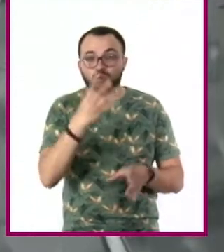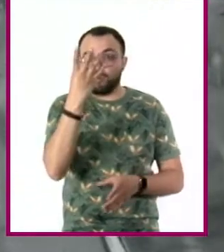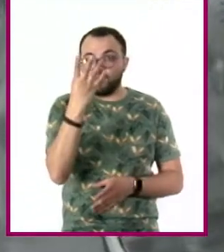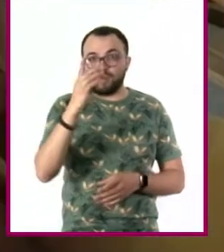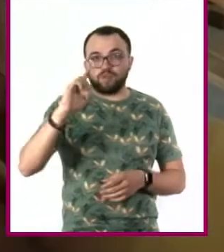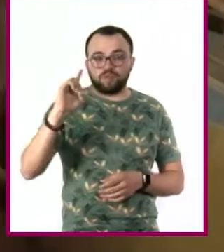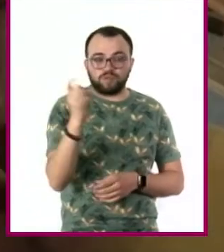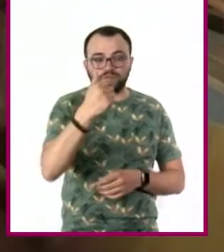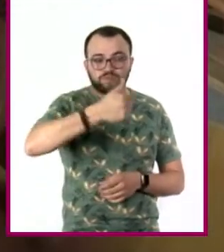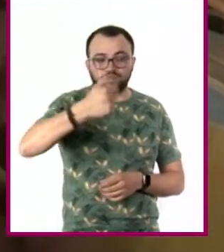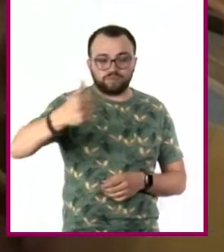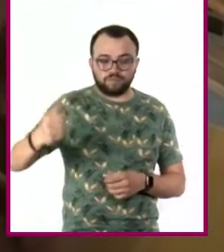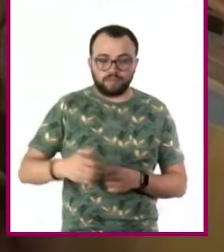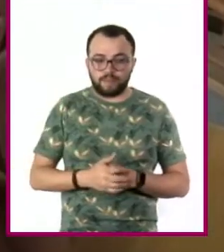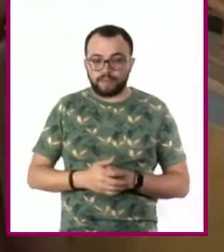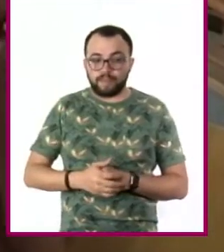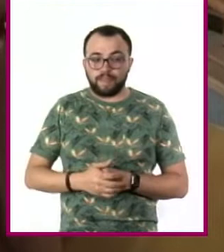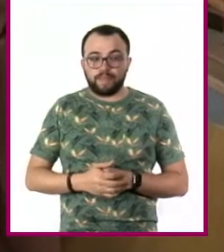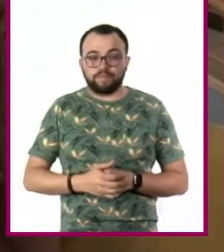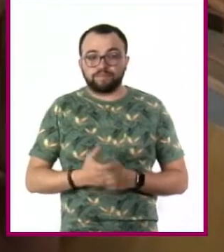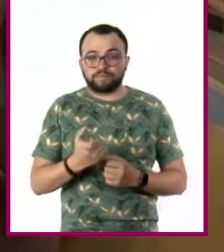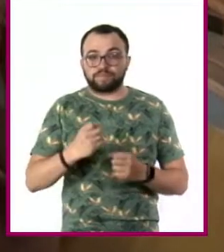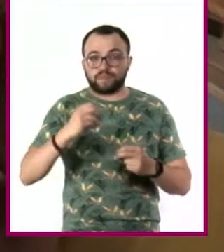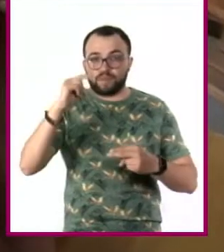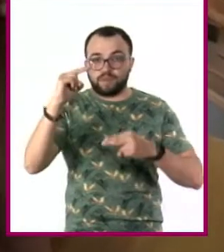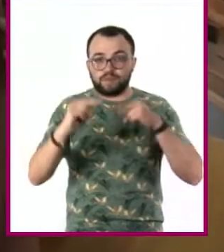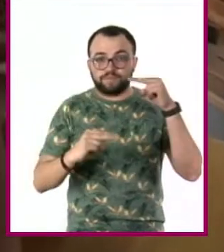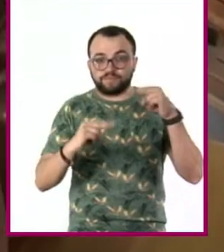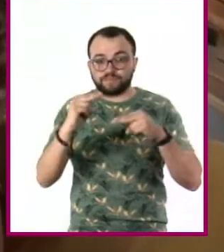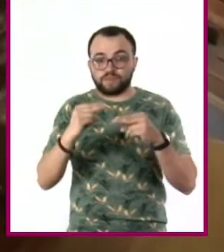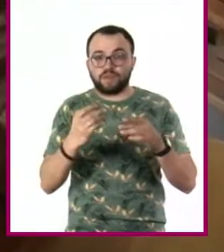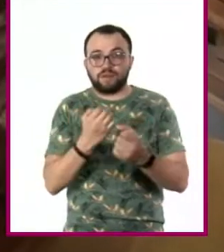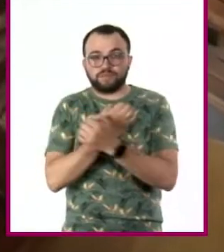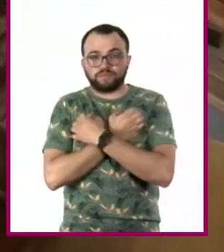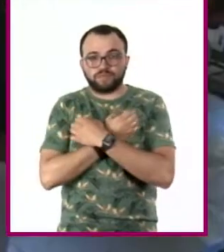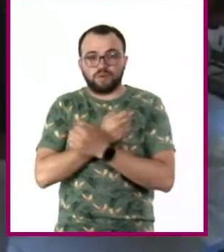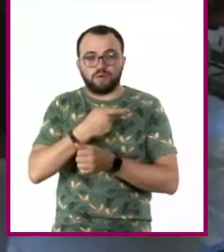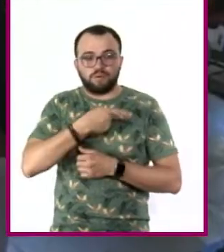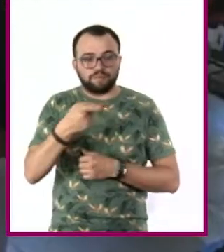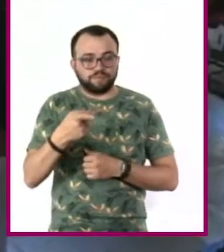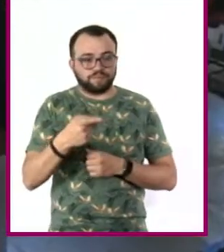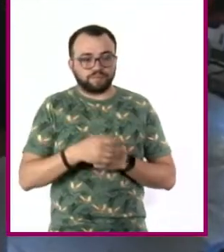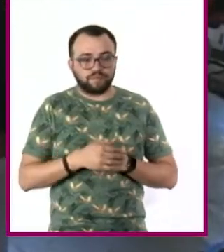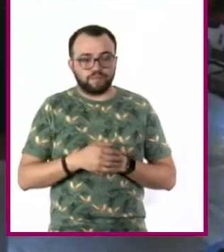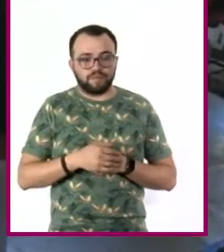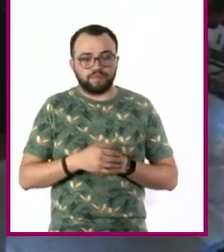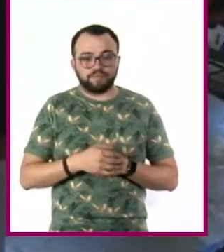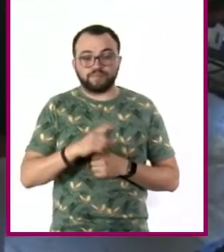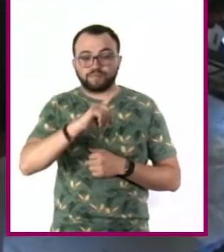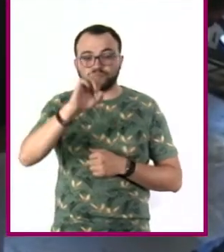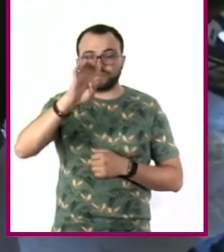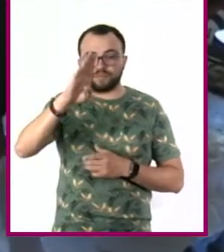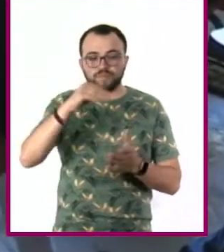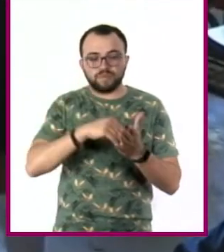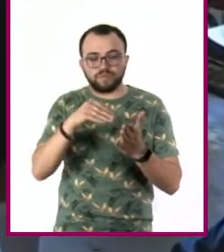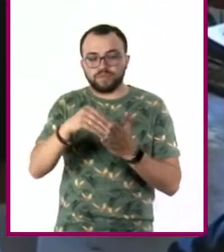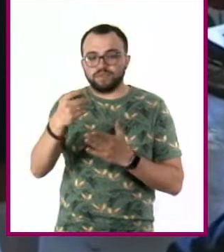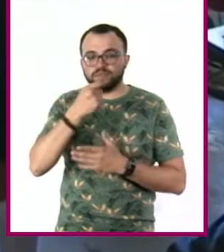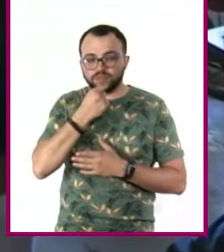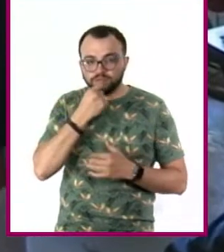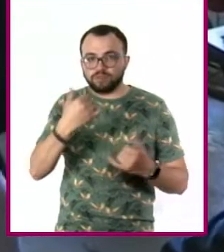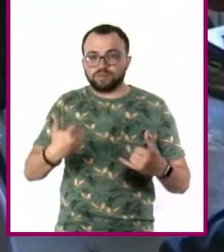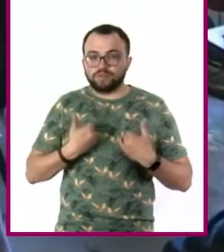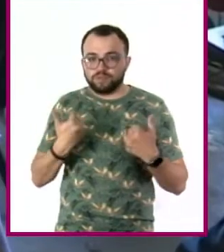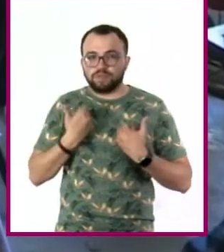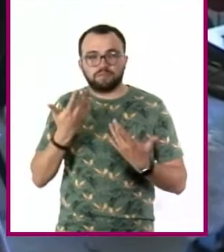$4. Estadísticas sobre bajos índices de educación y pobreza. 104 millones de niños y jóvenes